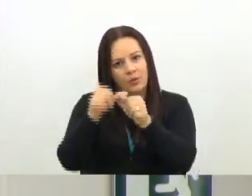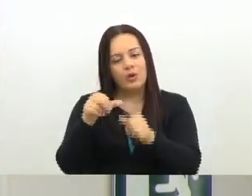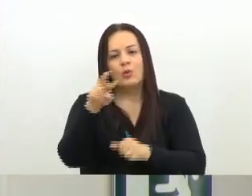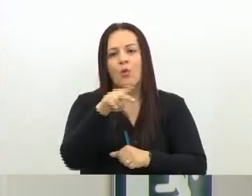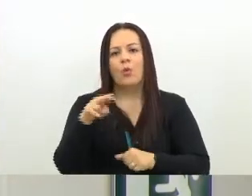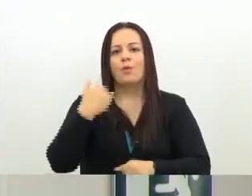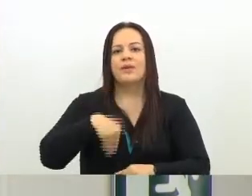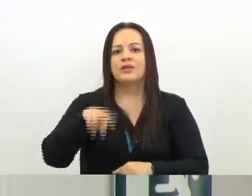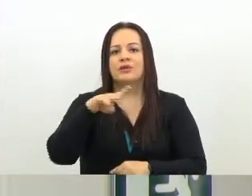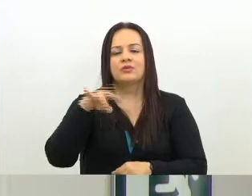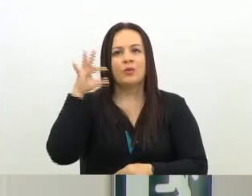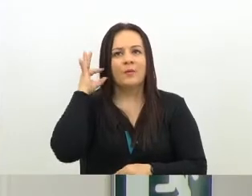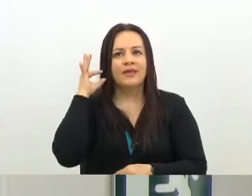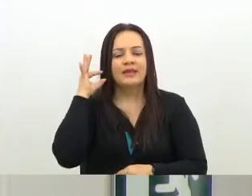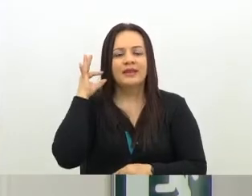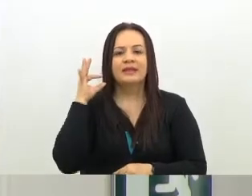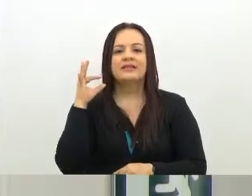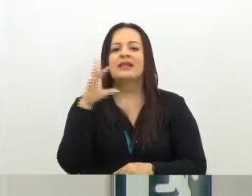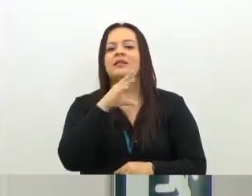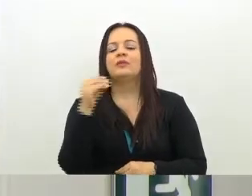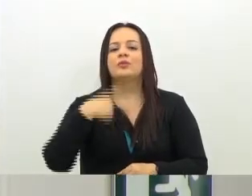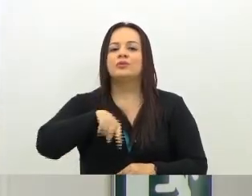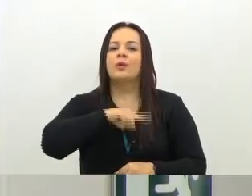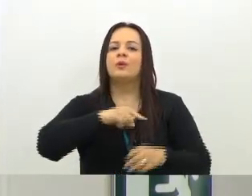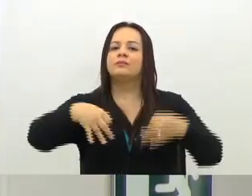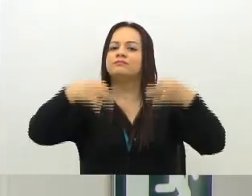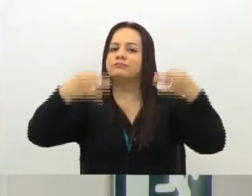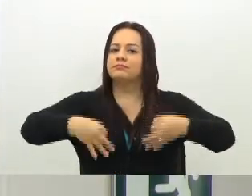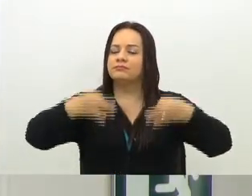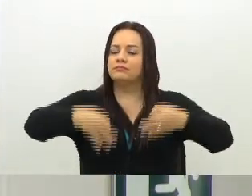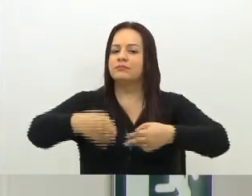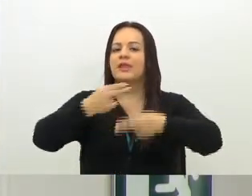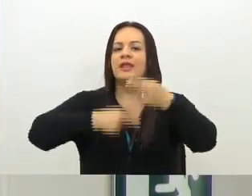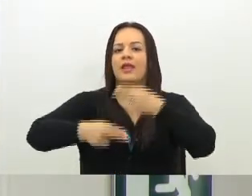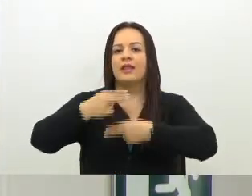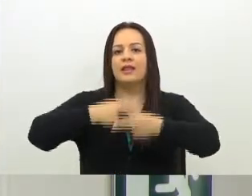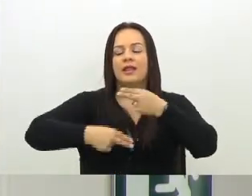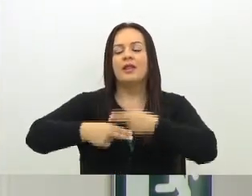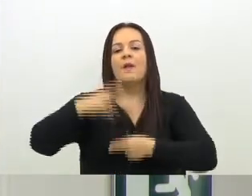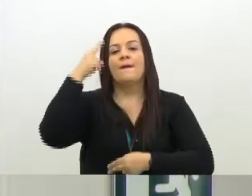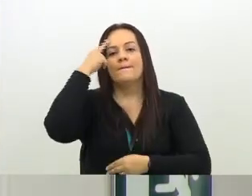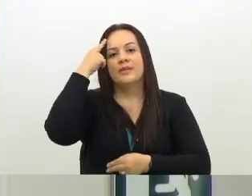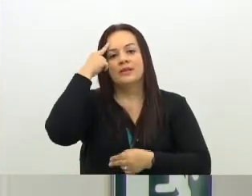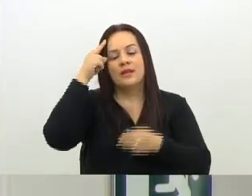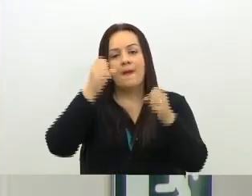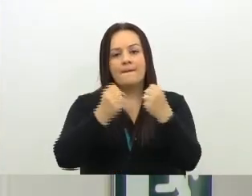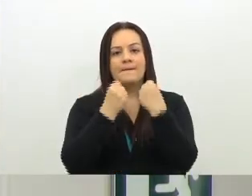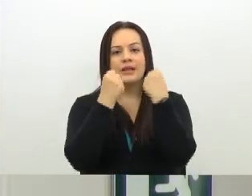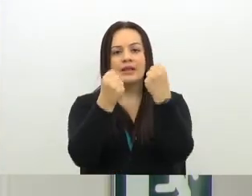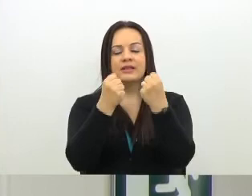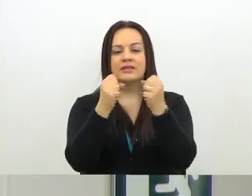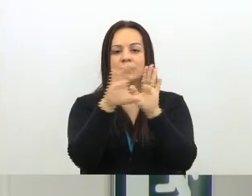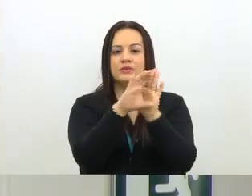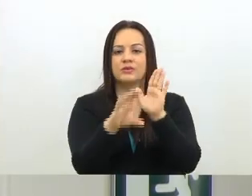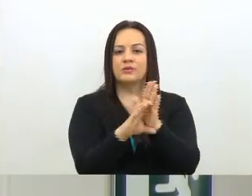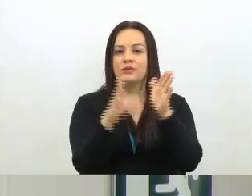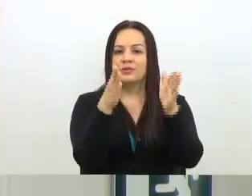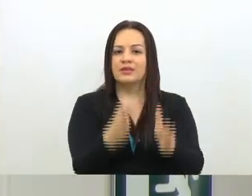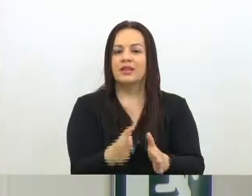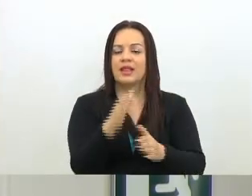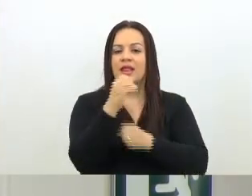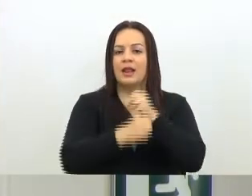compañeras y compañeros, somos legítimos herederos del pensamiento de los valientes constituyentes del